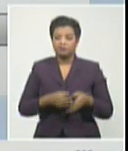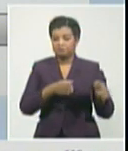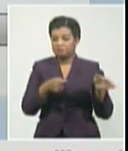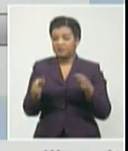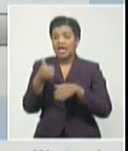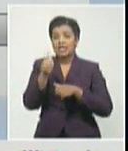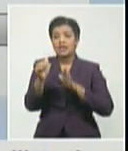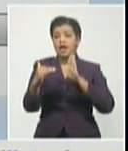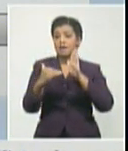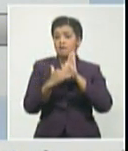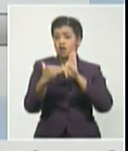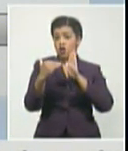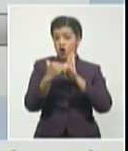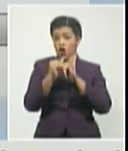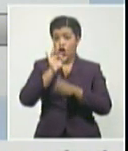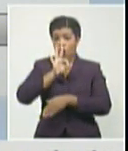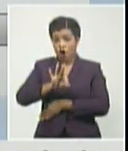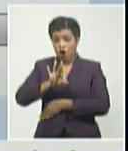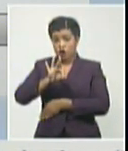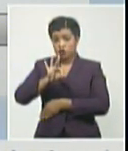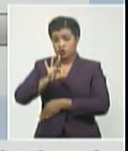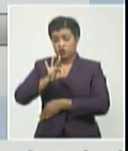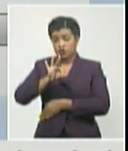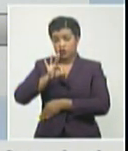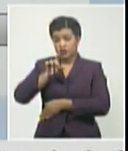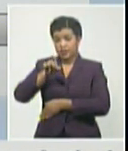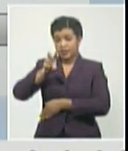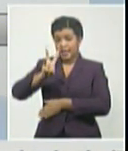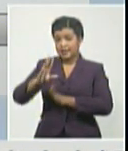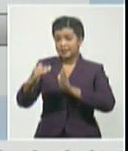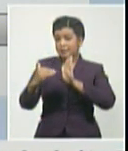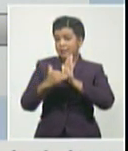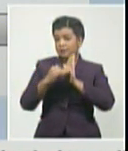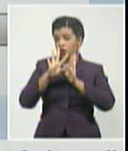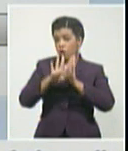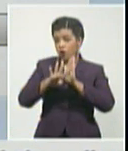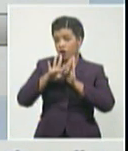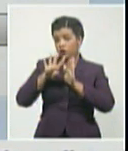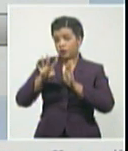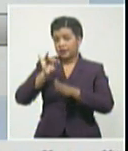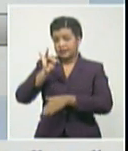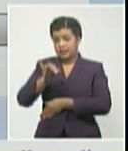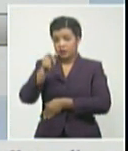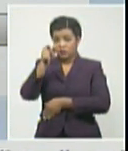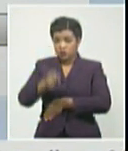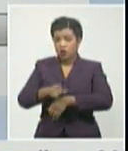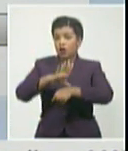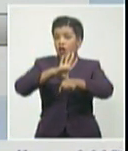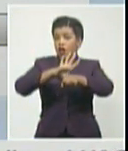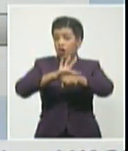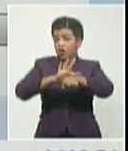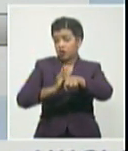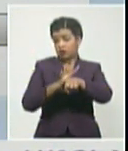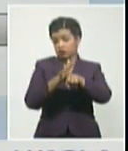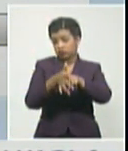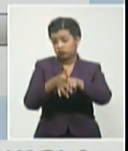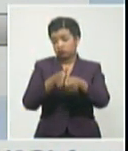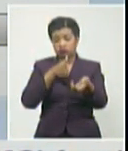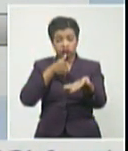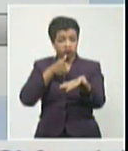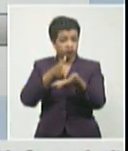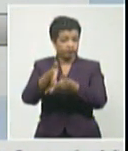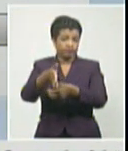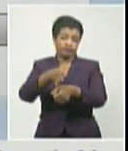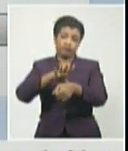813 mil 447 personas con la enfermedad se mantienen activas